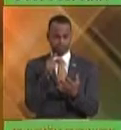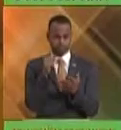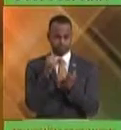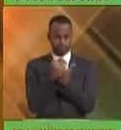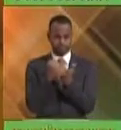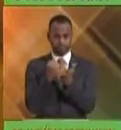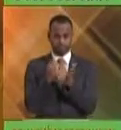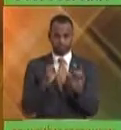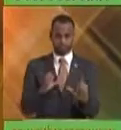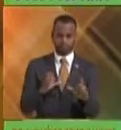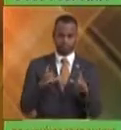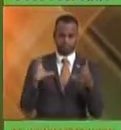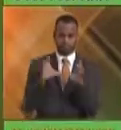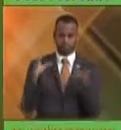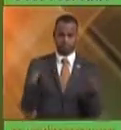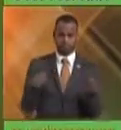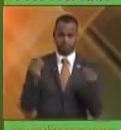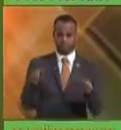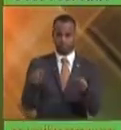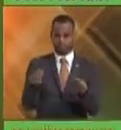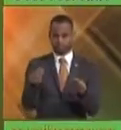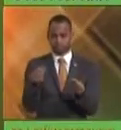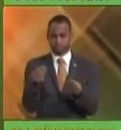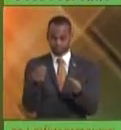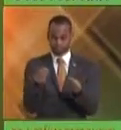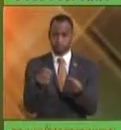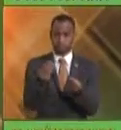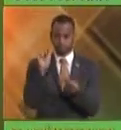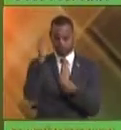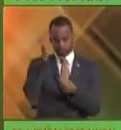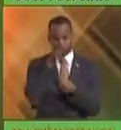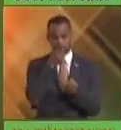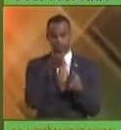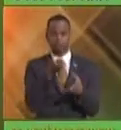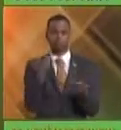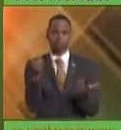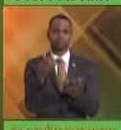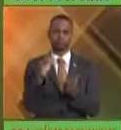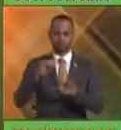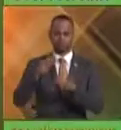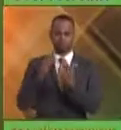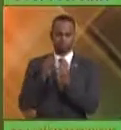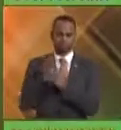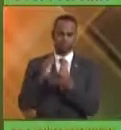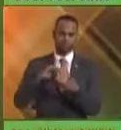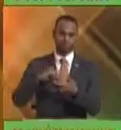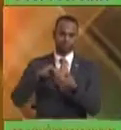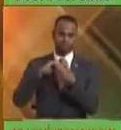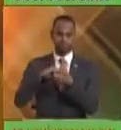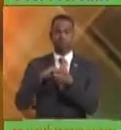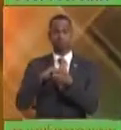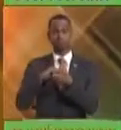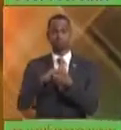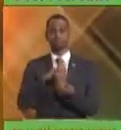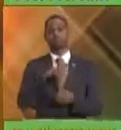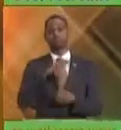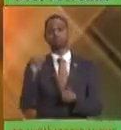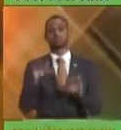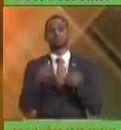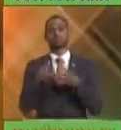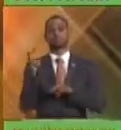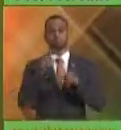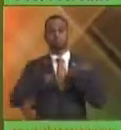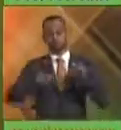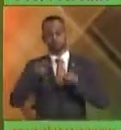pero cuando hablamos del estado mexicano estamos hablando con él de conadi en el estado dominicano a través del consejo nacional es discapacidad y a través de una comisión